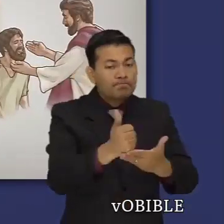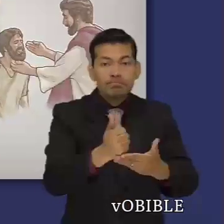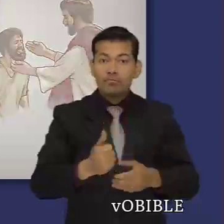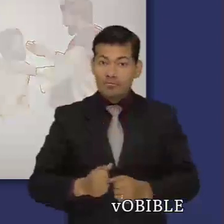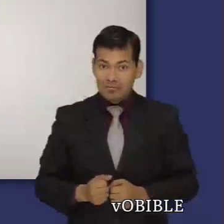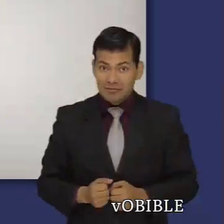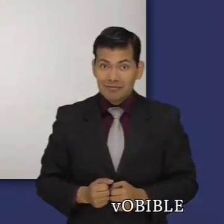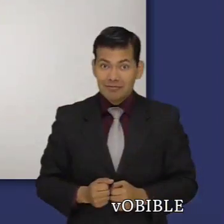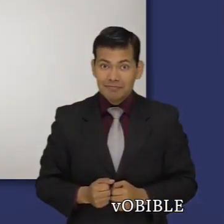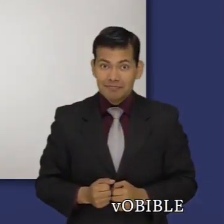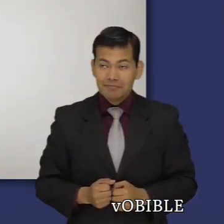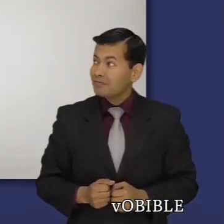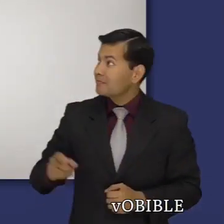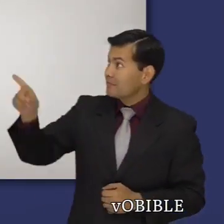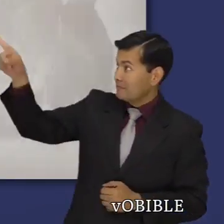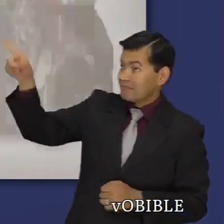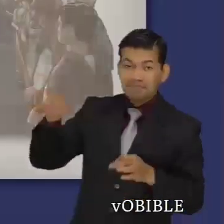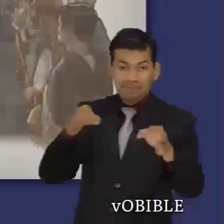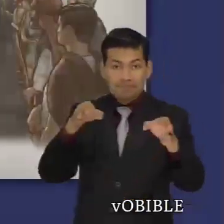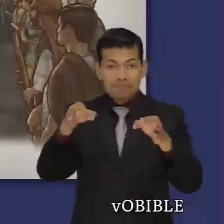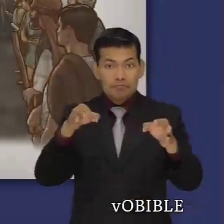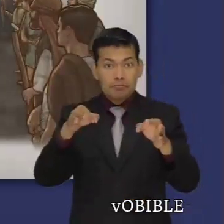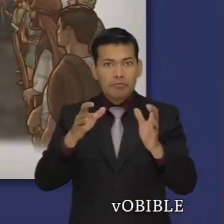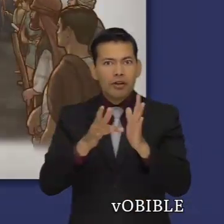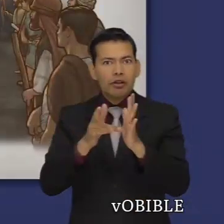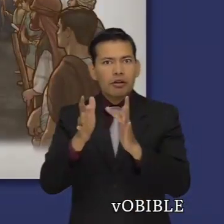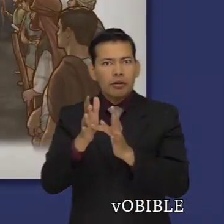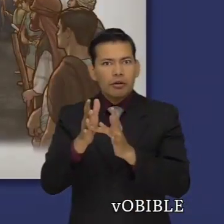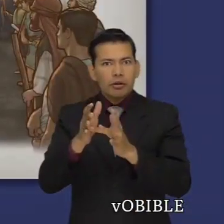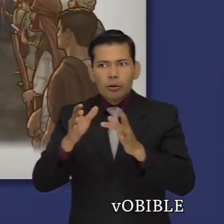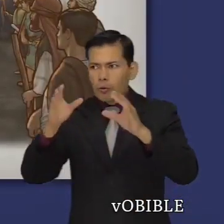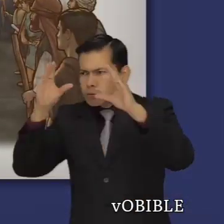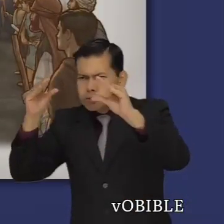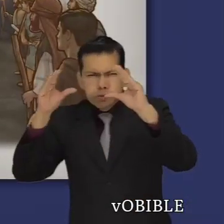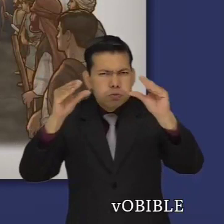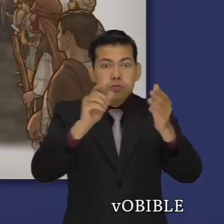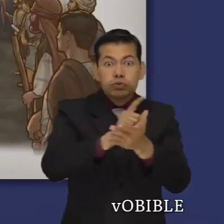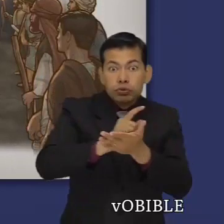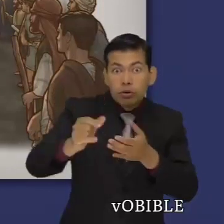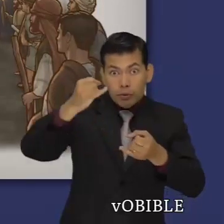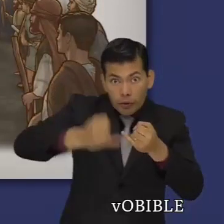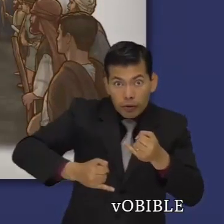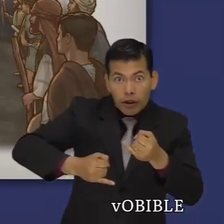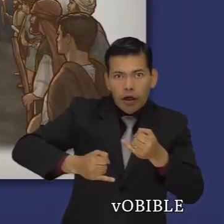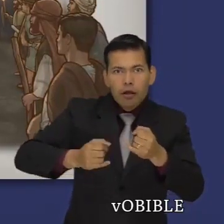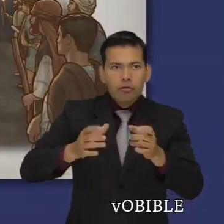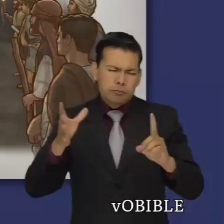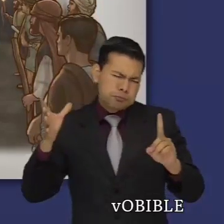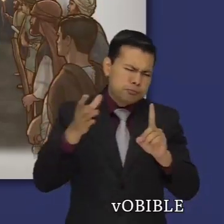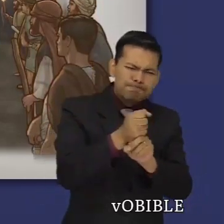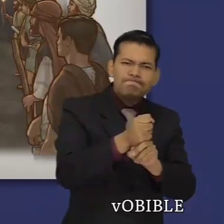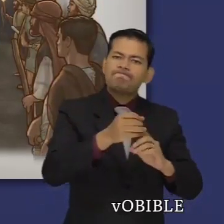que sentía por la gente. Los capítulos 11 a 15 narran la última semana del ministerio de Jesús hasta